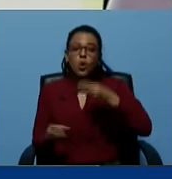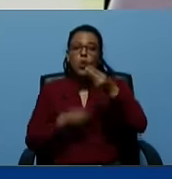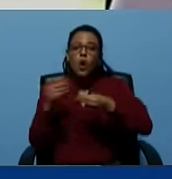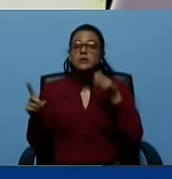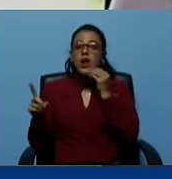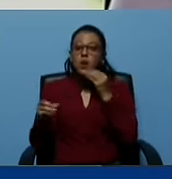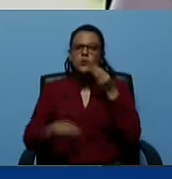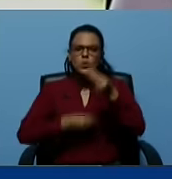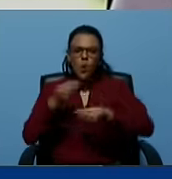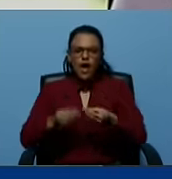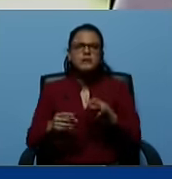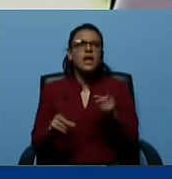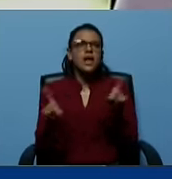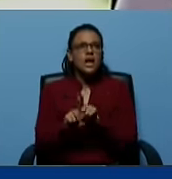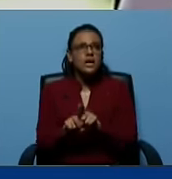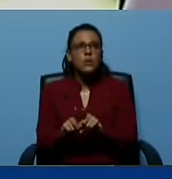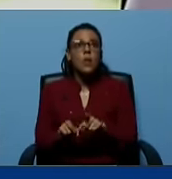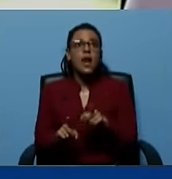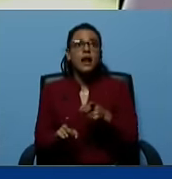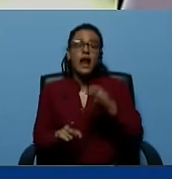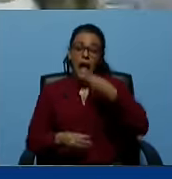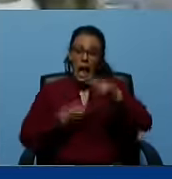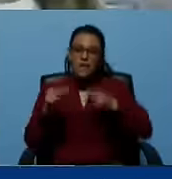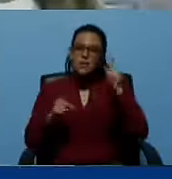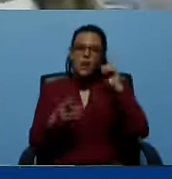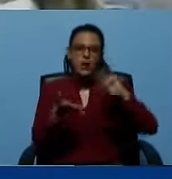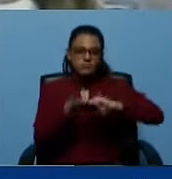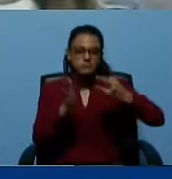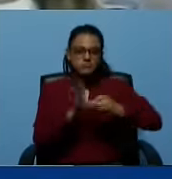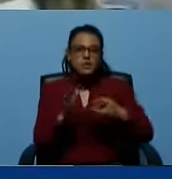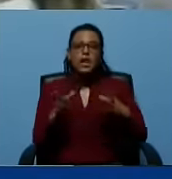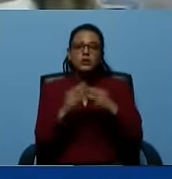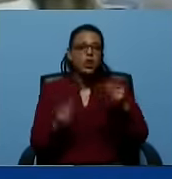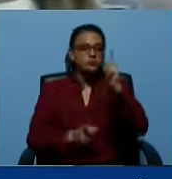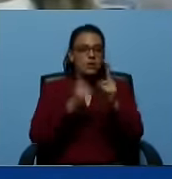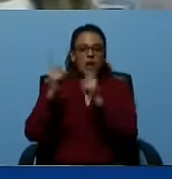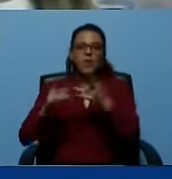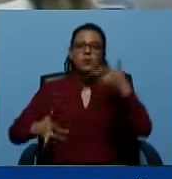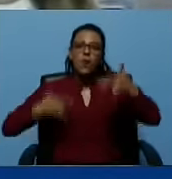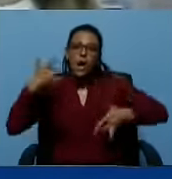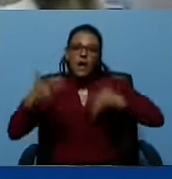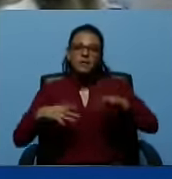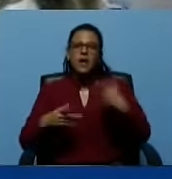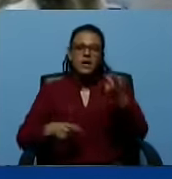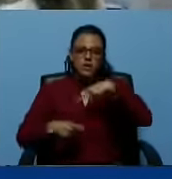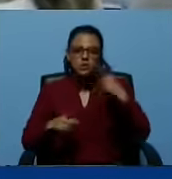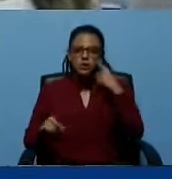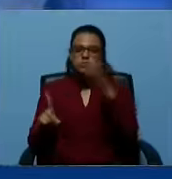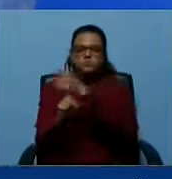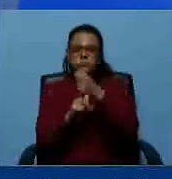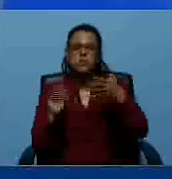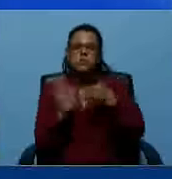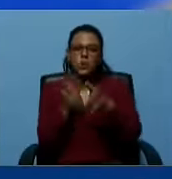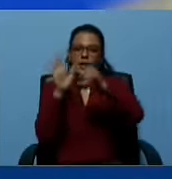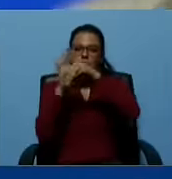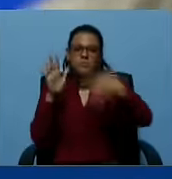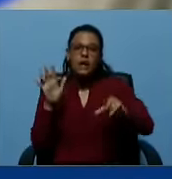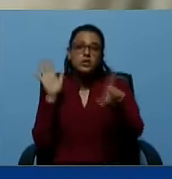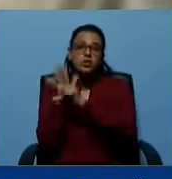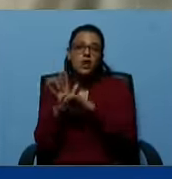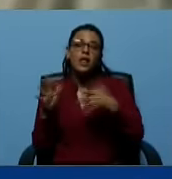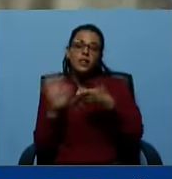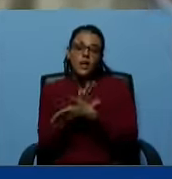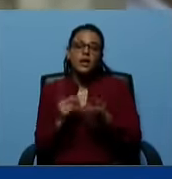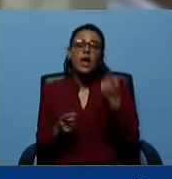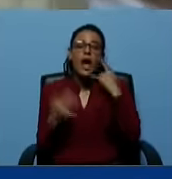juventud esperan para unirse y poder programar cada una de estas actividades que además garantizan ese derecho constitucional que